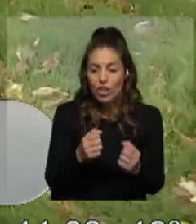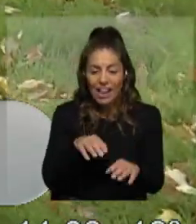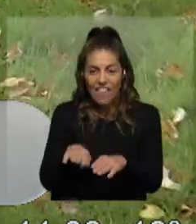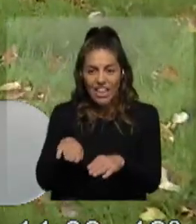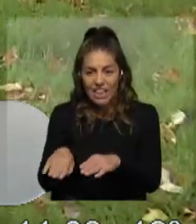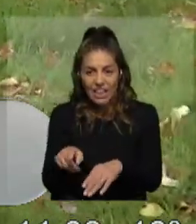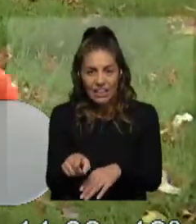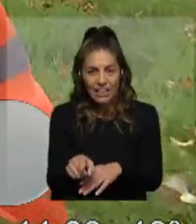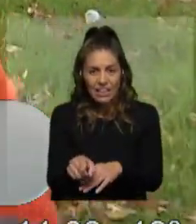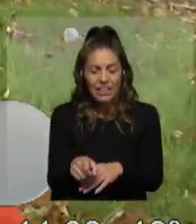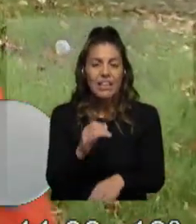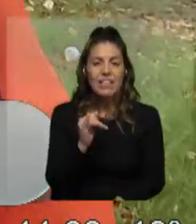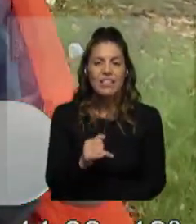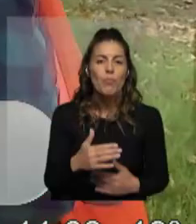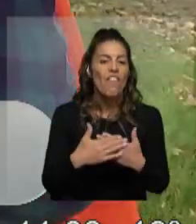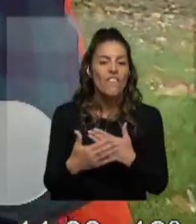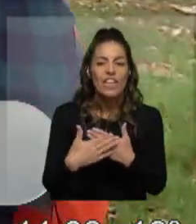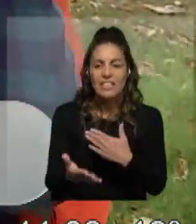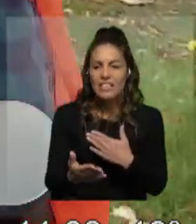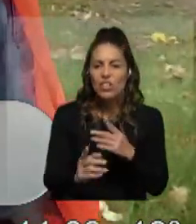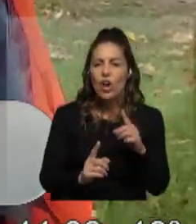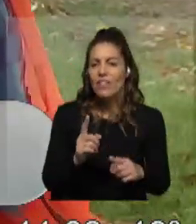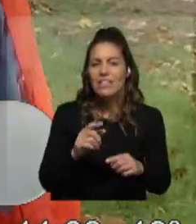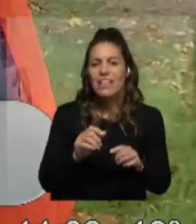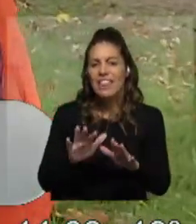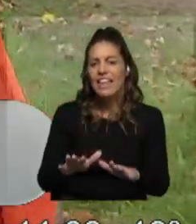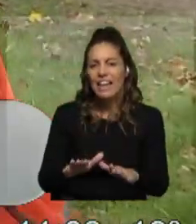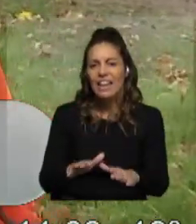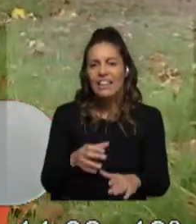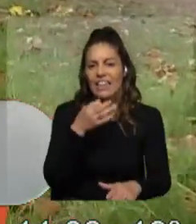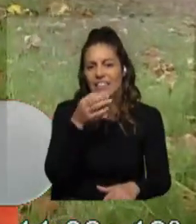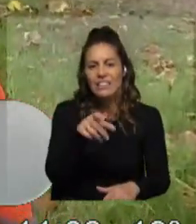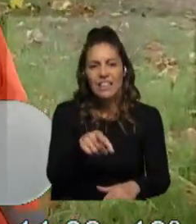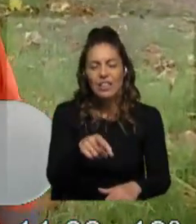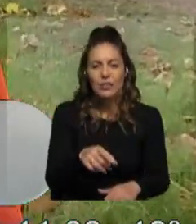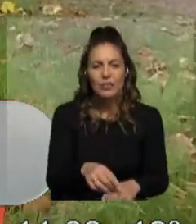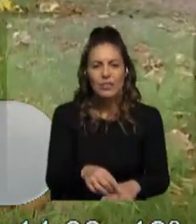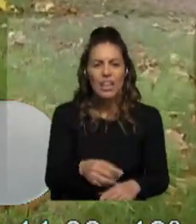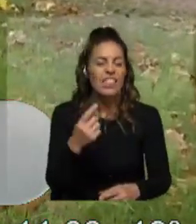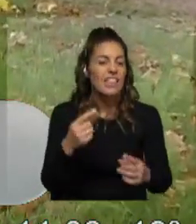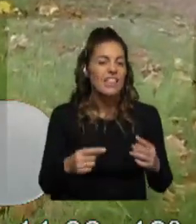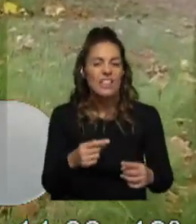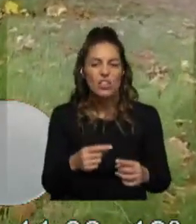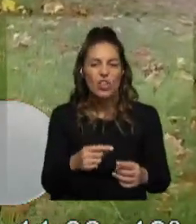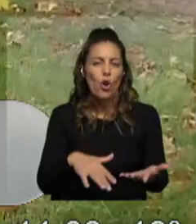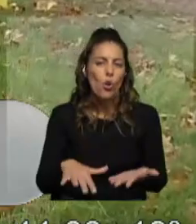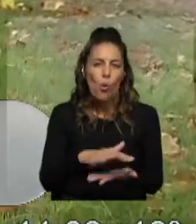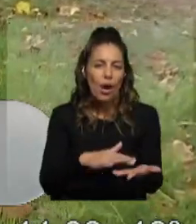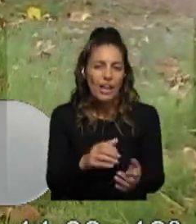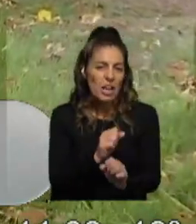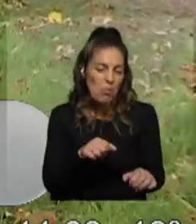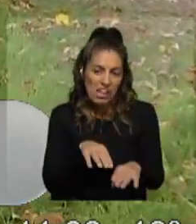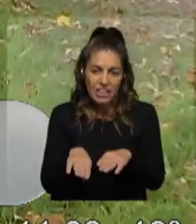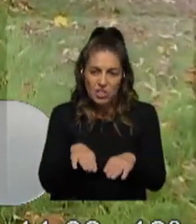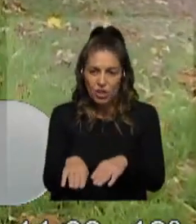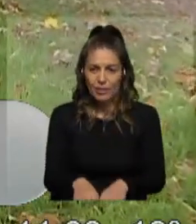van? Sí, porque hay vecinos también que hay una vez que dejan, agarra y dice que... Está prohibido. De distinto lugar que pueden estacionar y